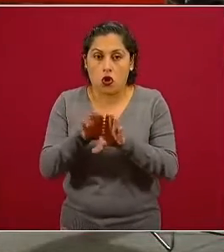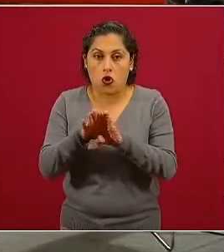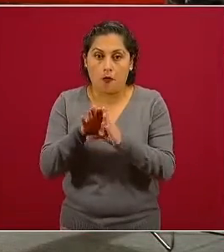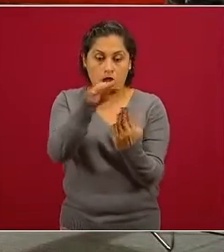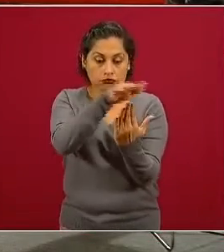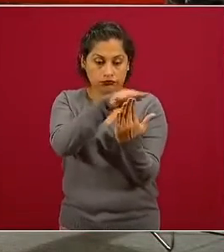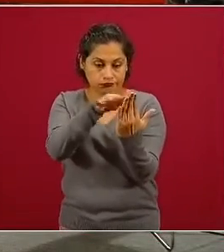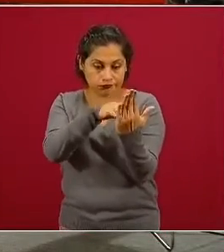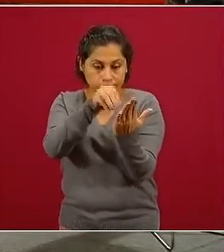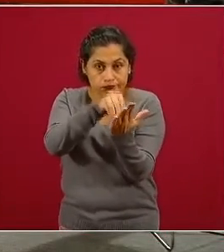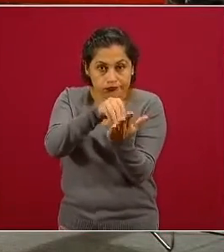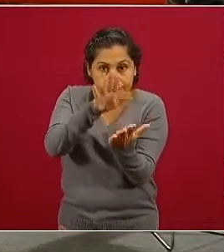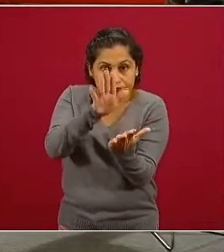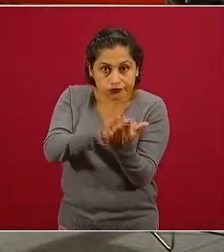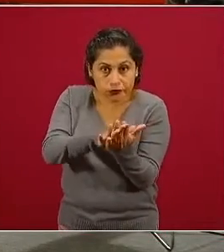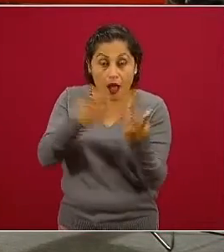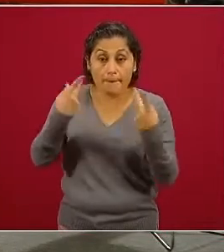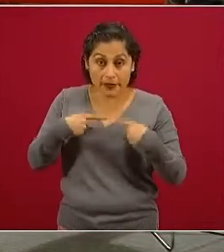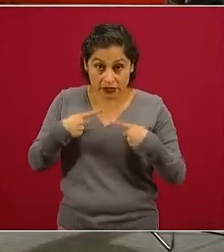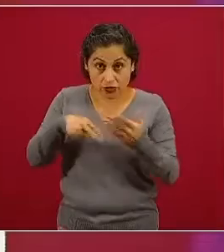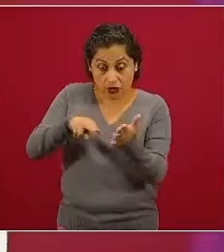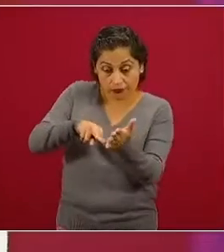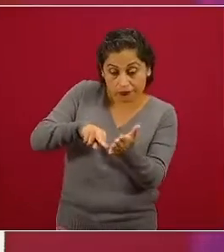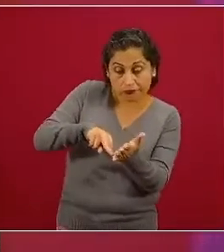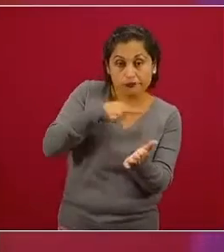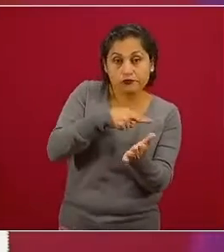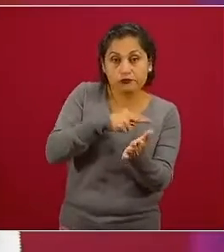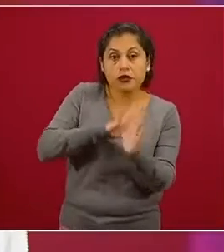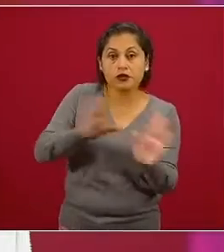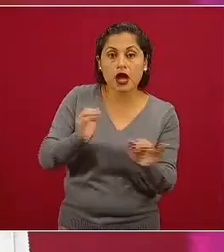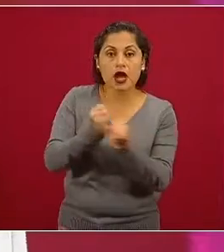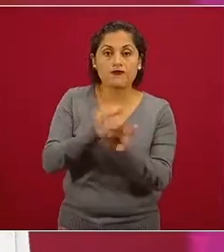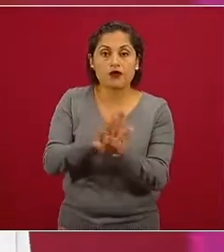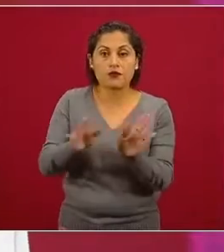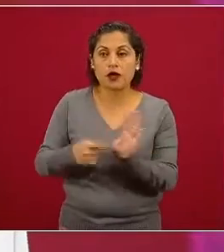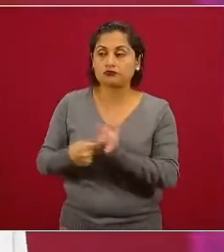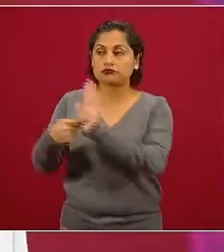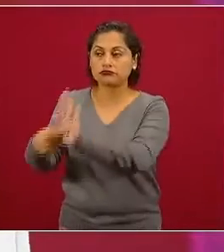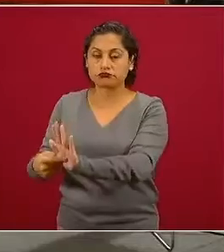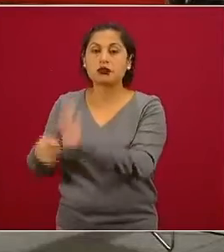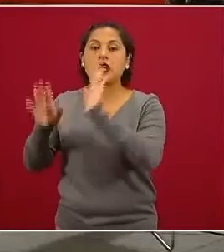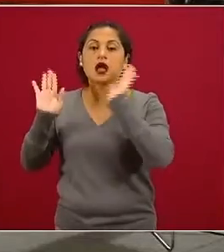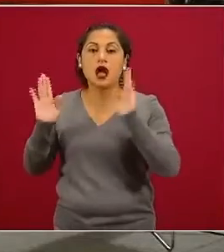de gobierno, ni de los grupos de investigación, ni de instituciones.